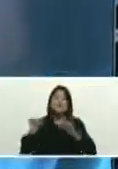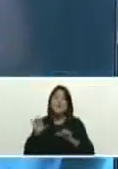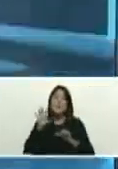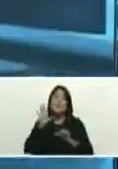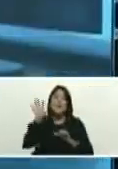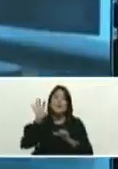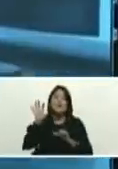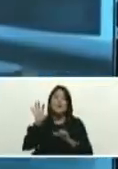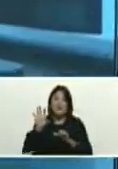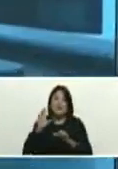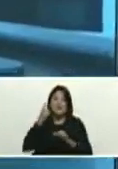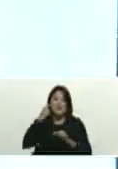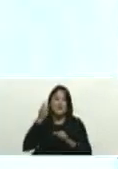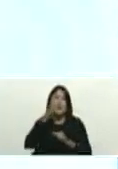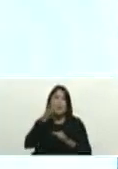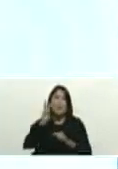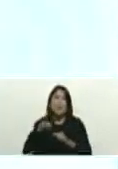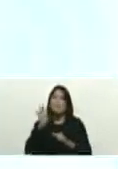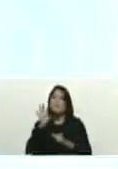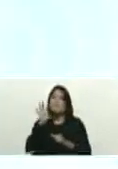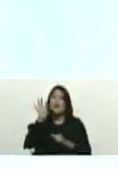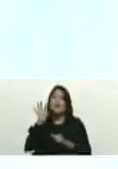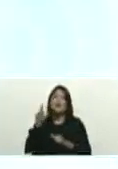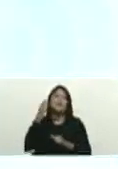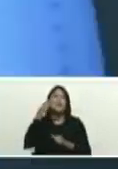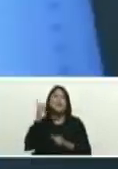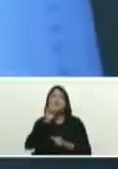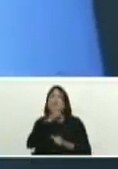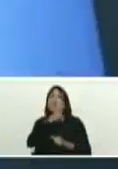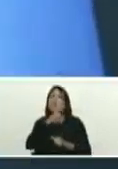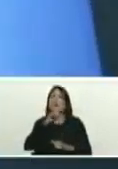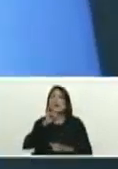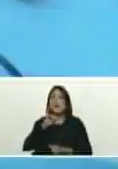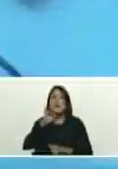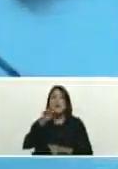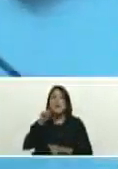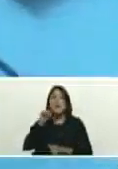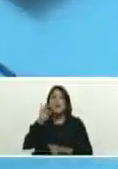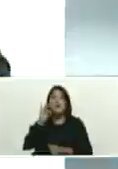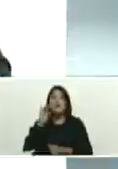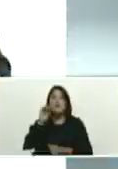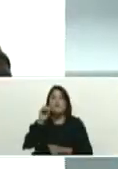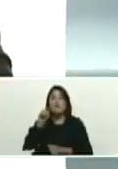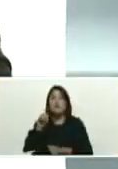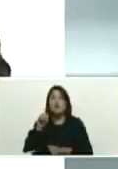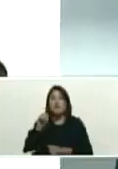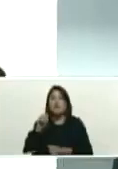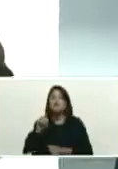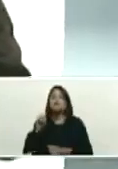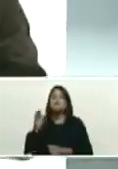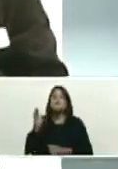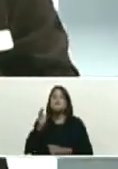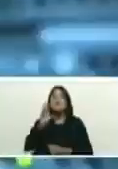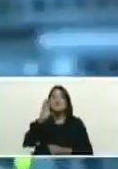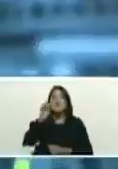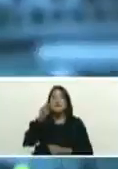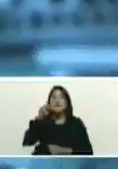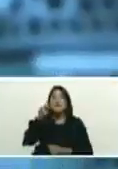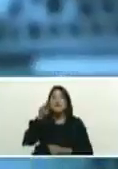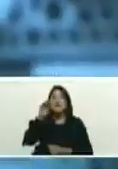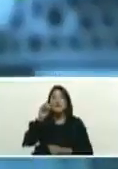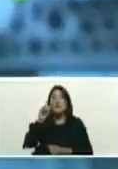sí. plataforma es esta, Raúl? Esta ay, plataforma ya. se llama Infocentro en un clic, donde estamos empoderando. Infocentro en un clic. En un clic, sí.